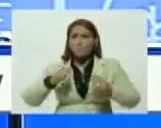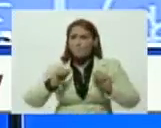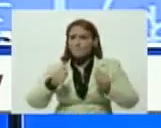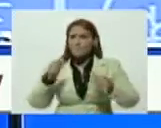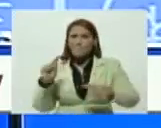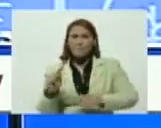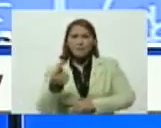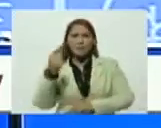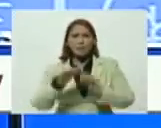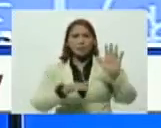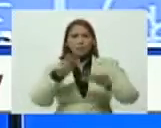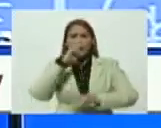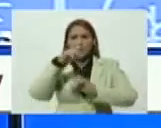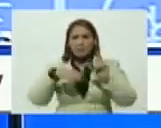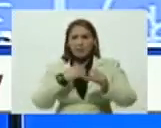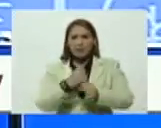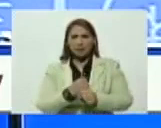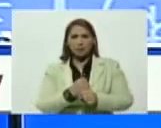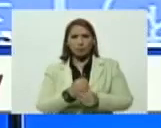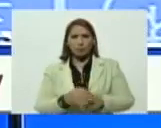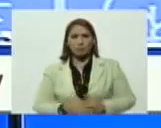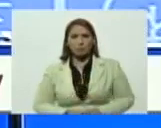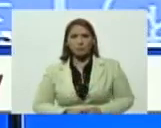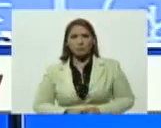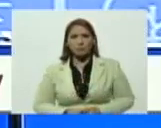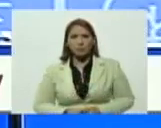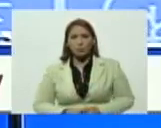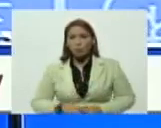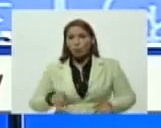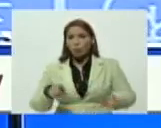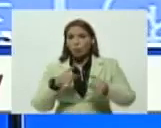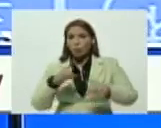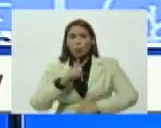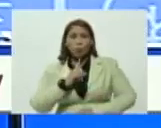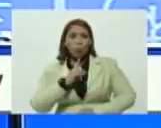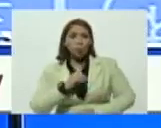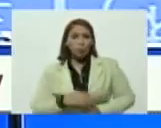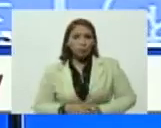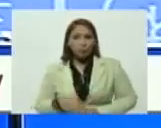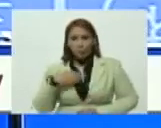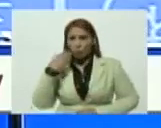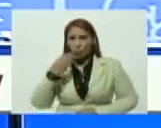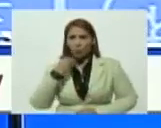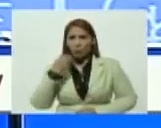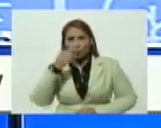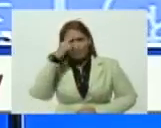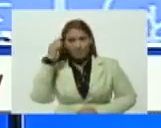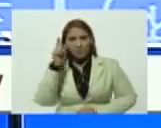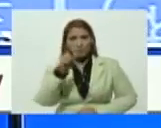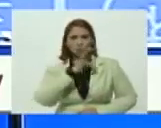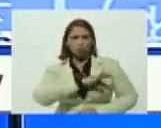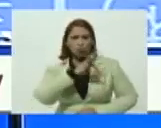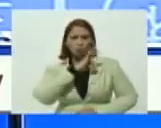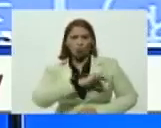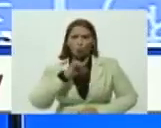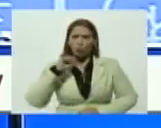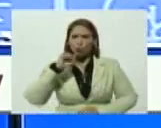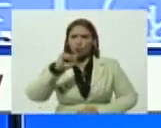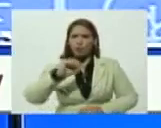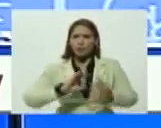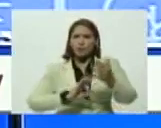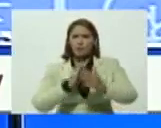añitos. 13 velitas le estamos soplando a la juventud socialista,